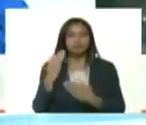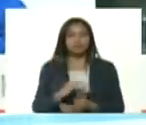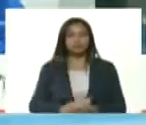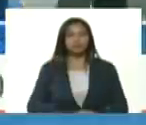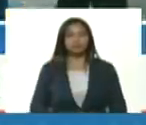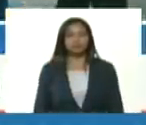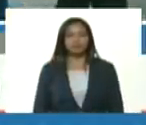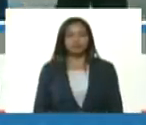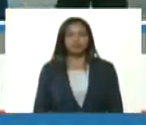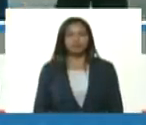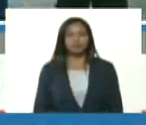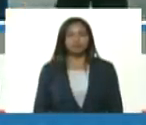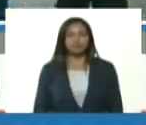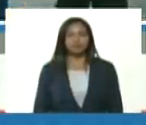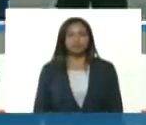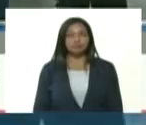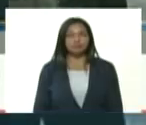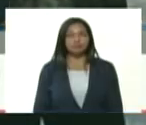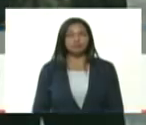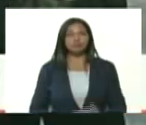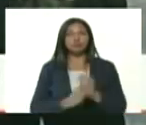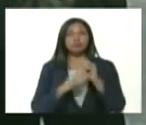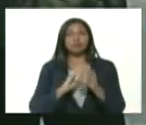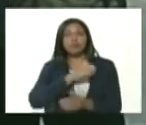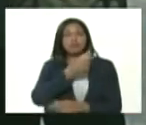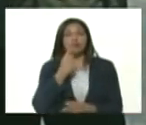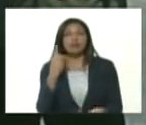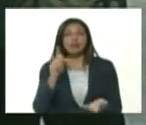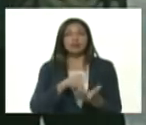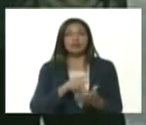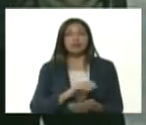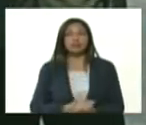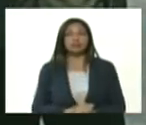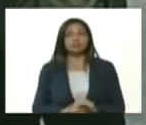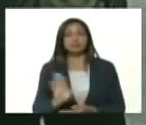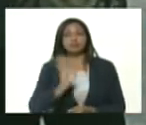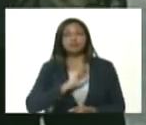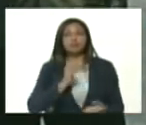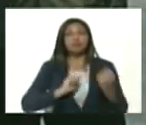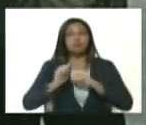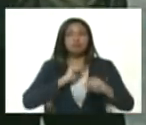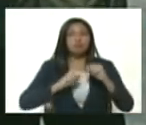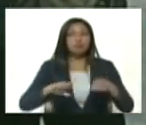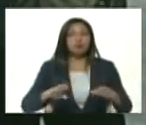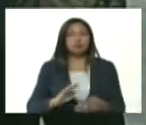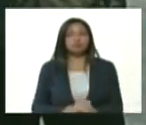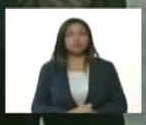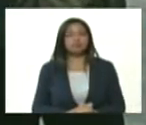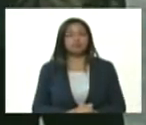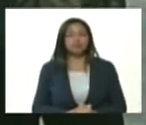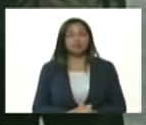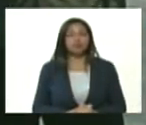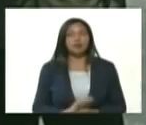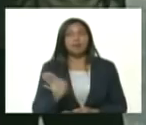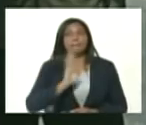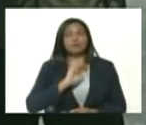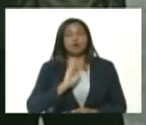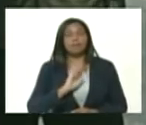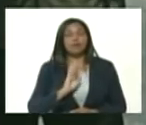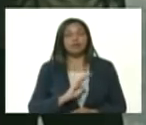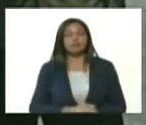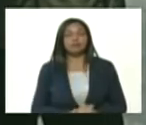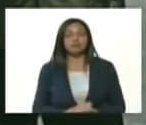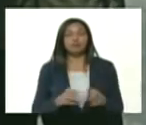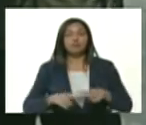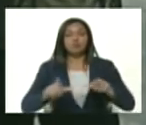favor. Mi comandante jefe, aquí, desde el propio despliegue, en la parroquia Nuestra Señora del Rosario,